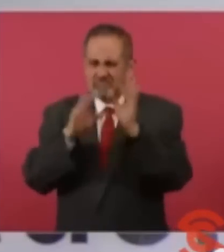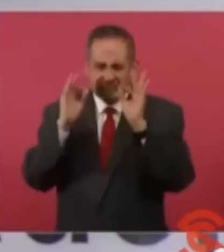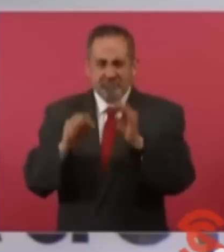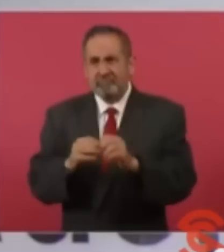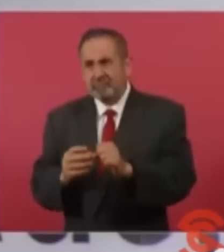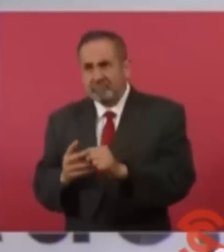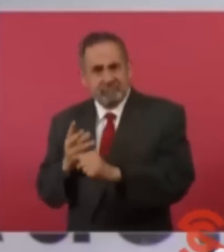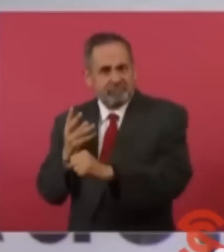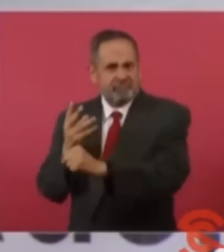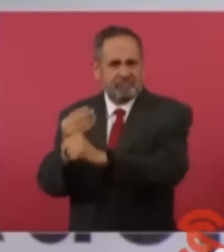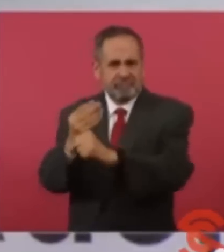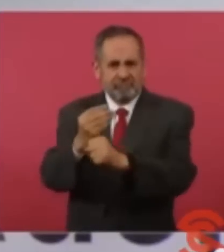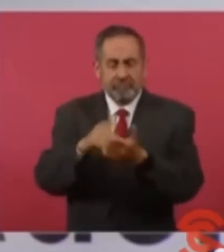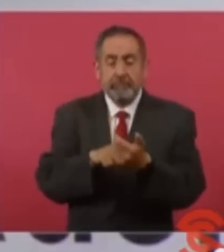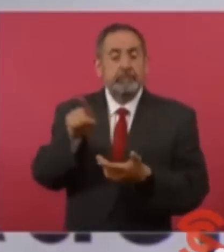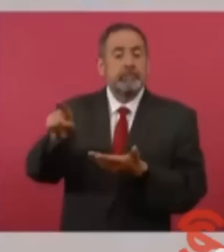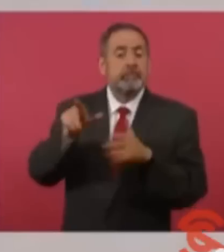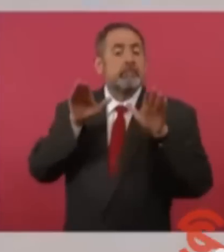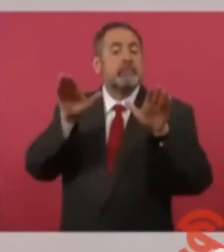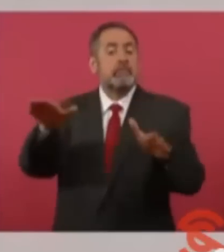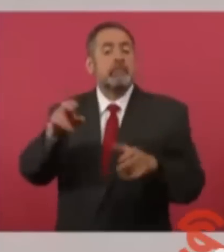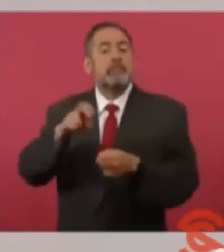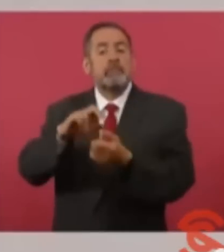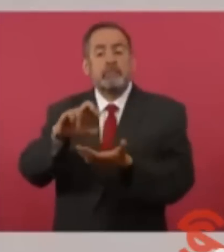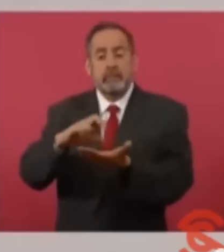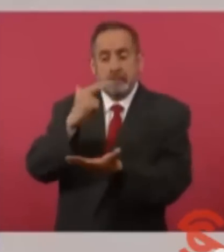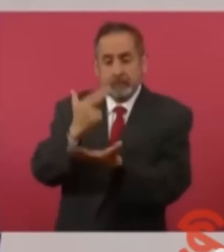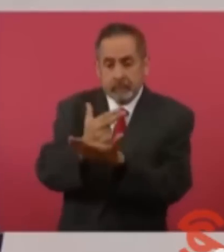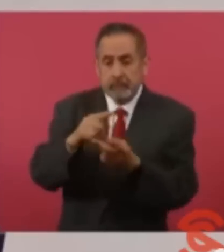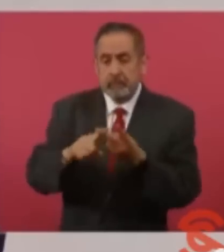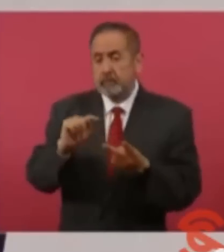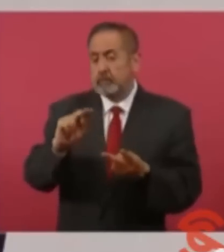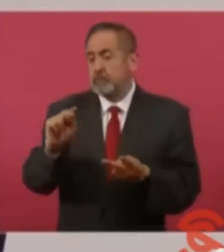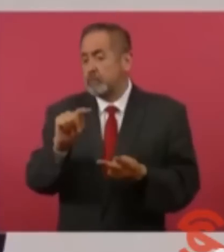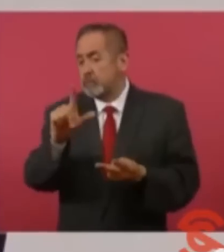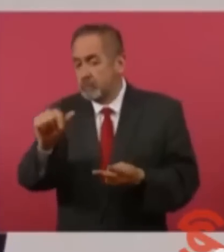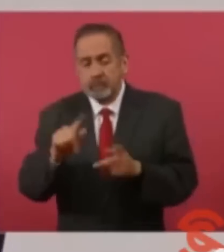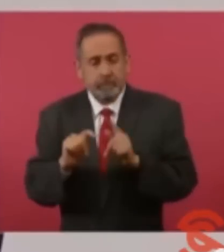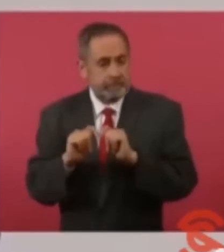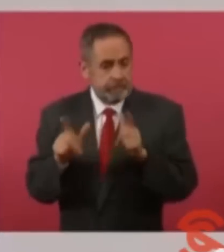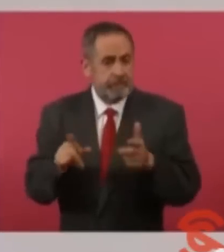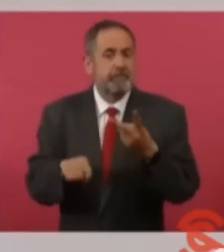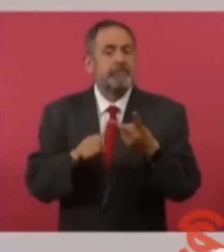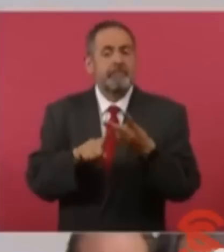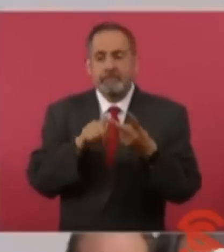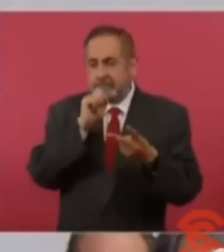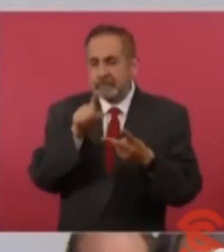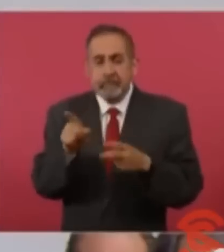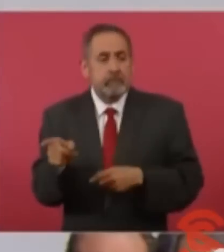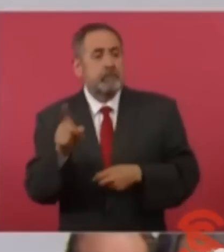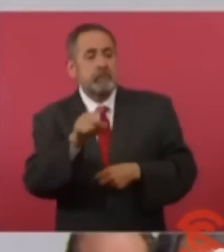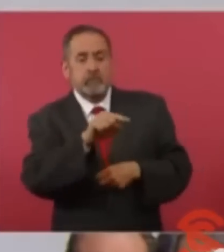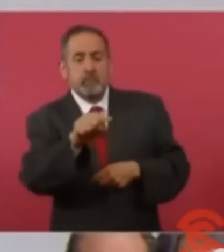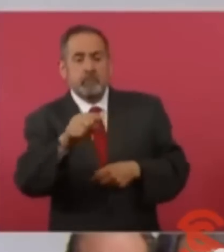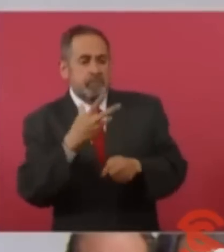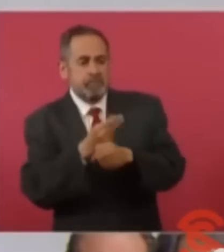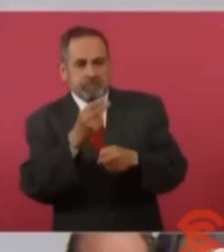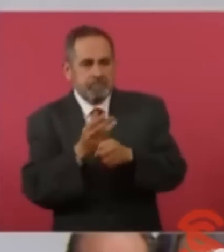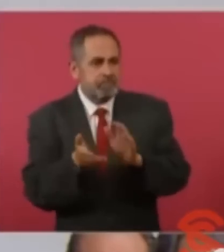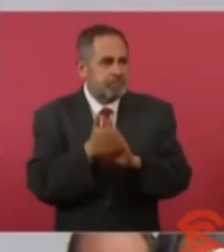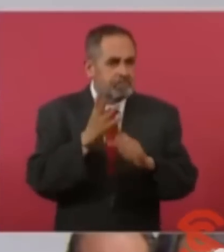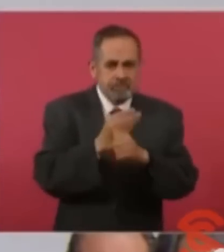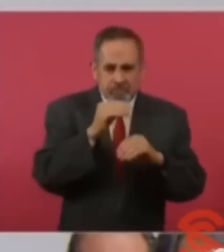Rehabilitamos el de Chetumal, el de Tuxtla, y se da mantenimiento permanente